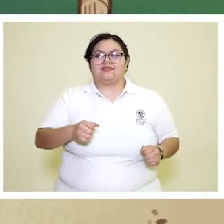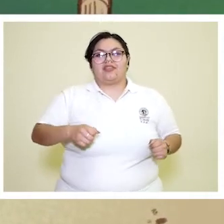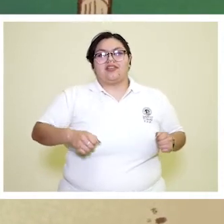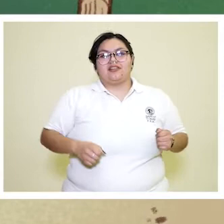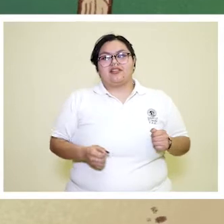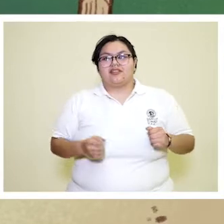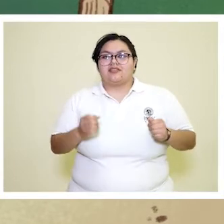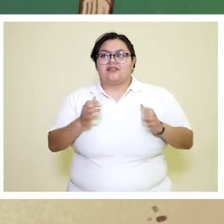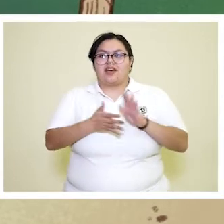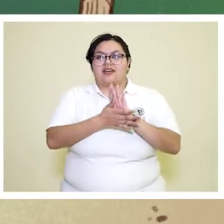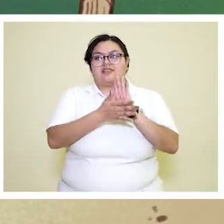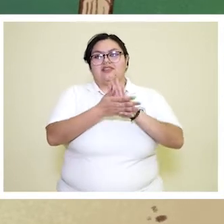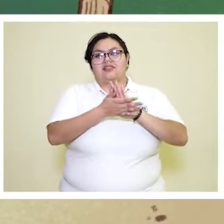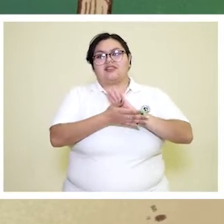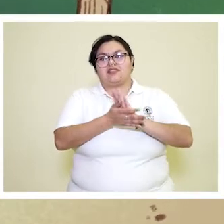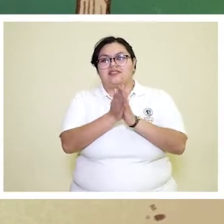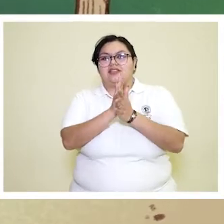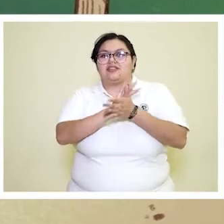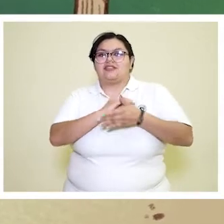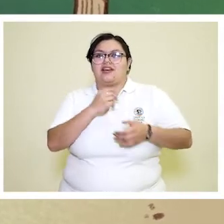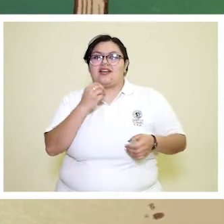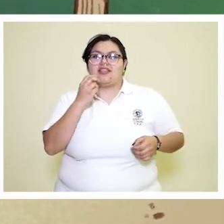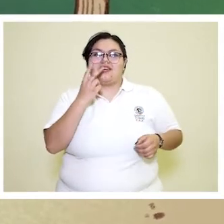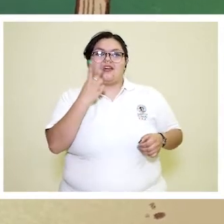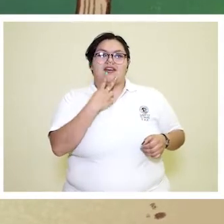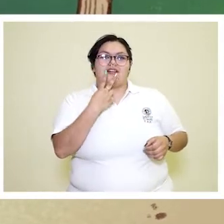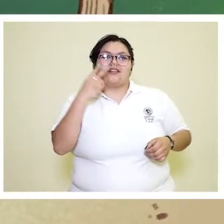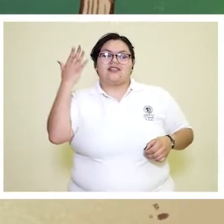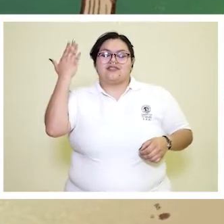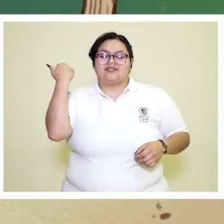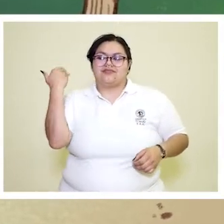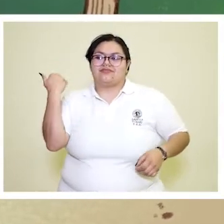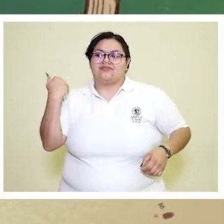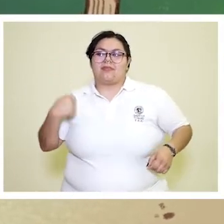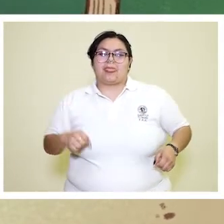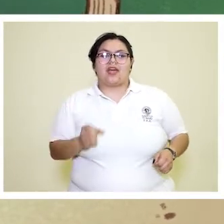meridional de tantas vidas gastadas.